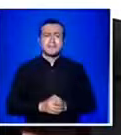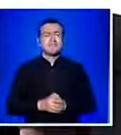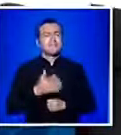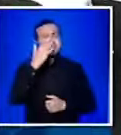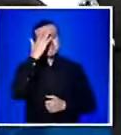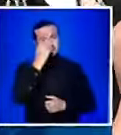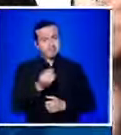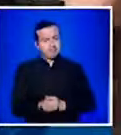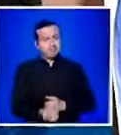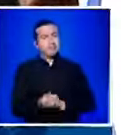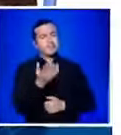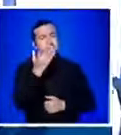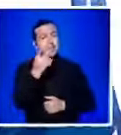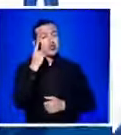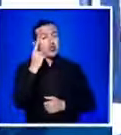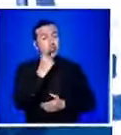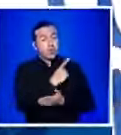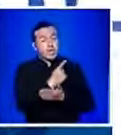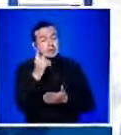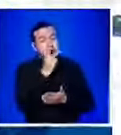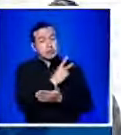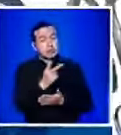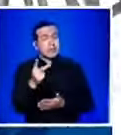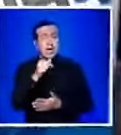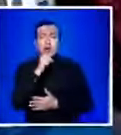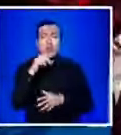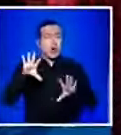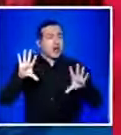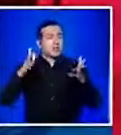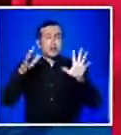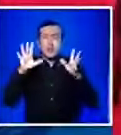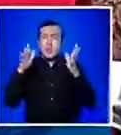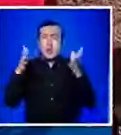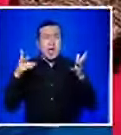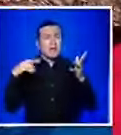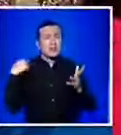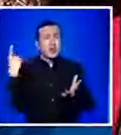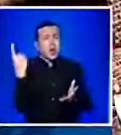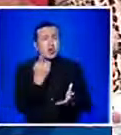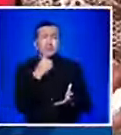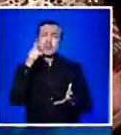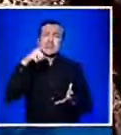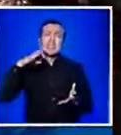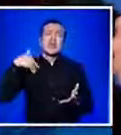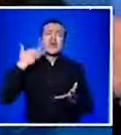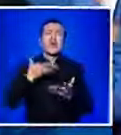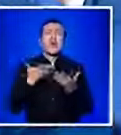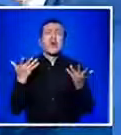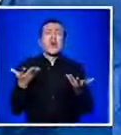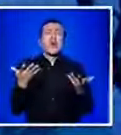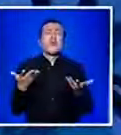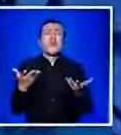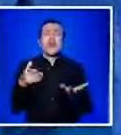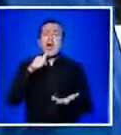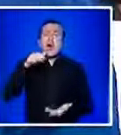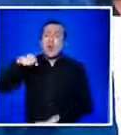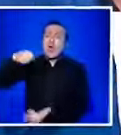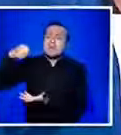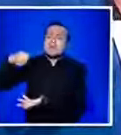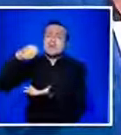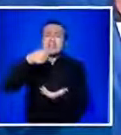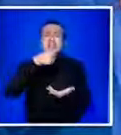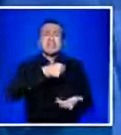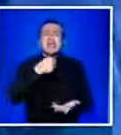días. Dos semanas que no tenemos agua. Nosotros tenemos que venir trayendo en pomas de